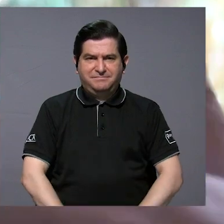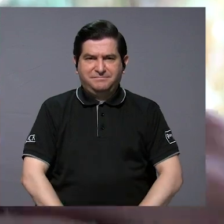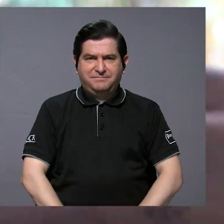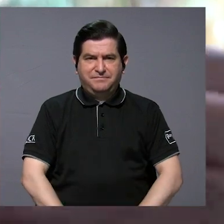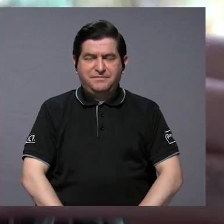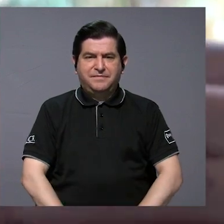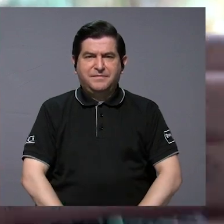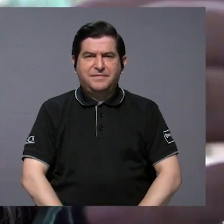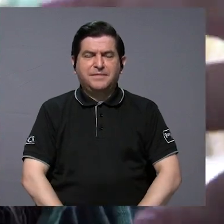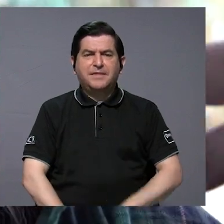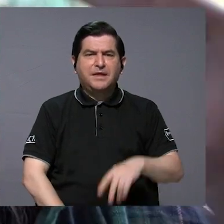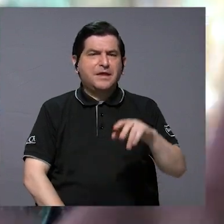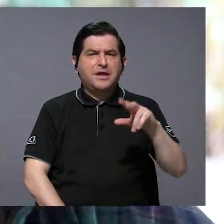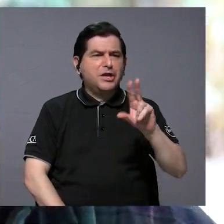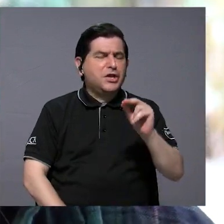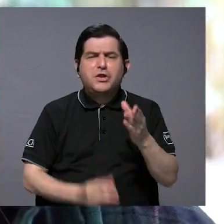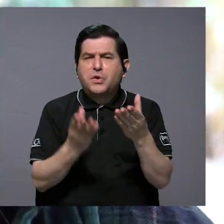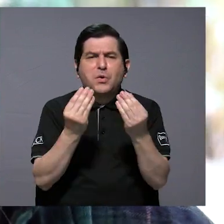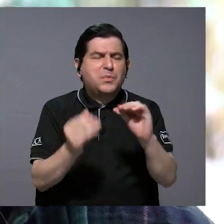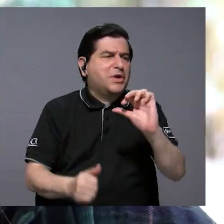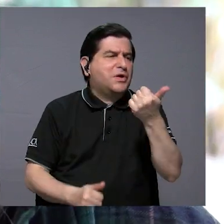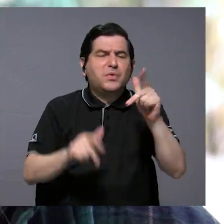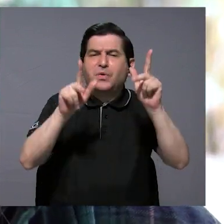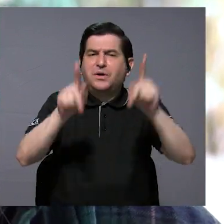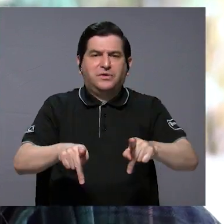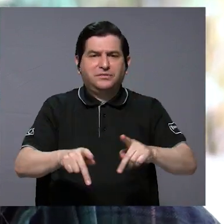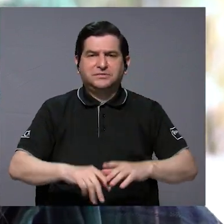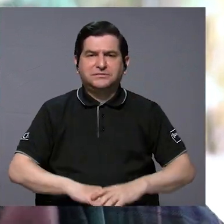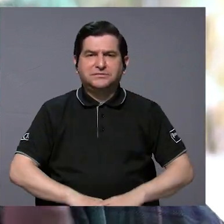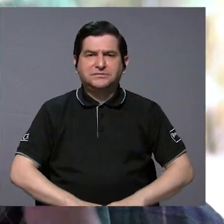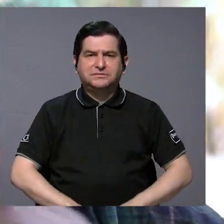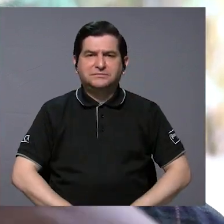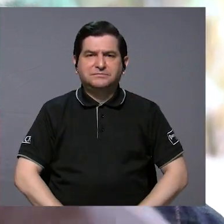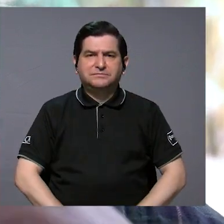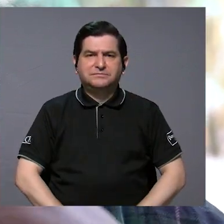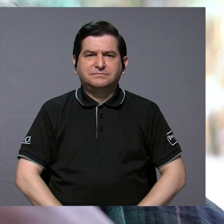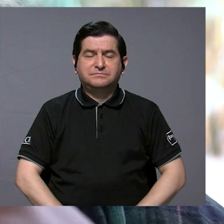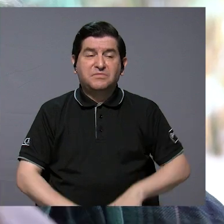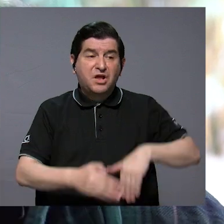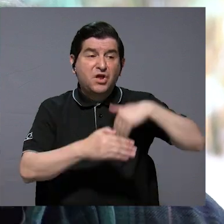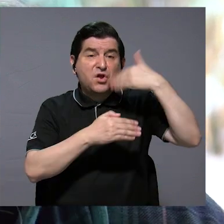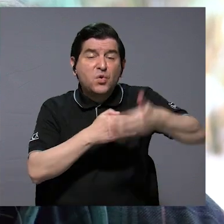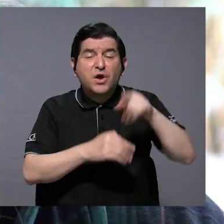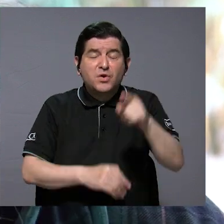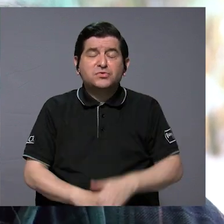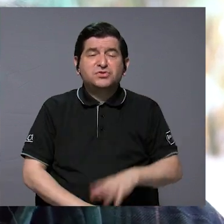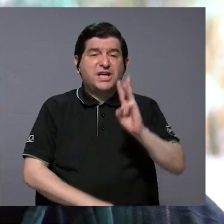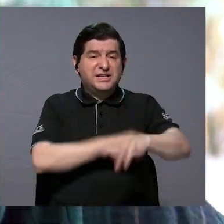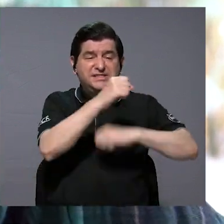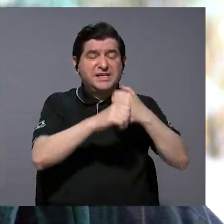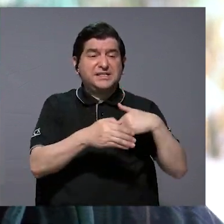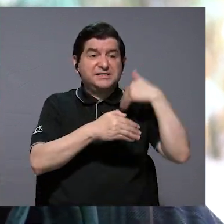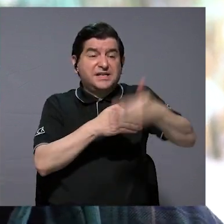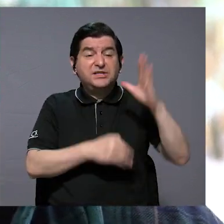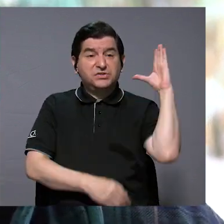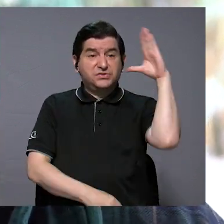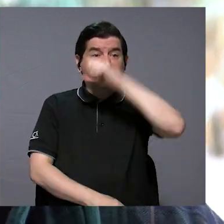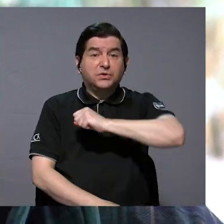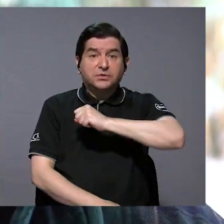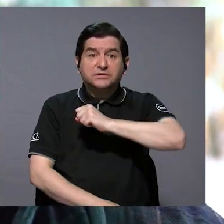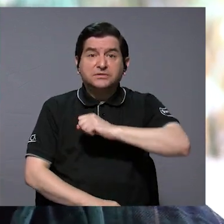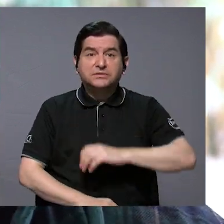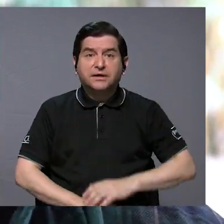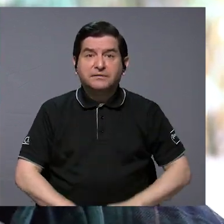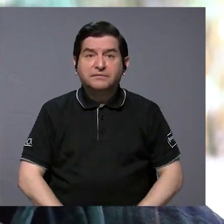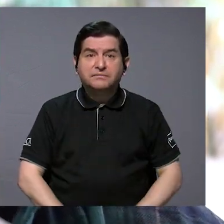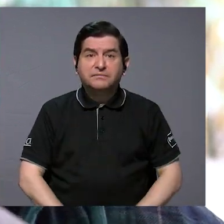expresar por miedo a otras personas, porque ya después te despertas 6 años después